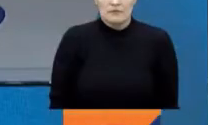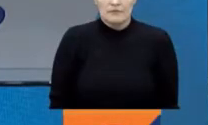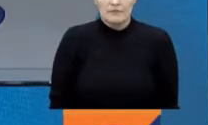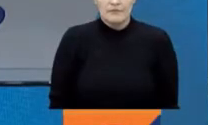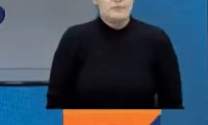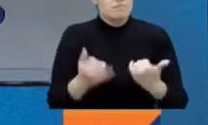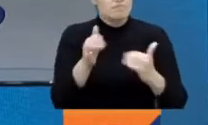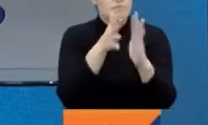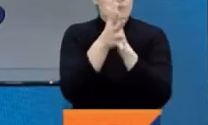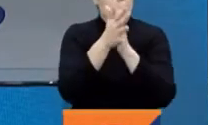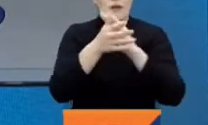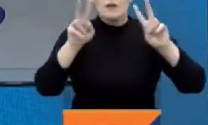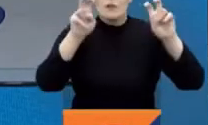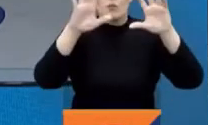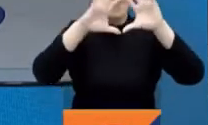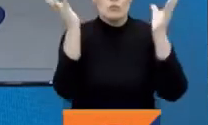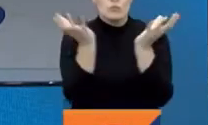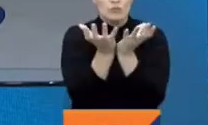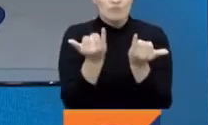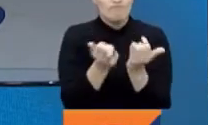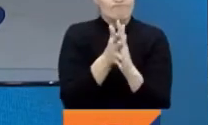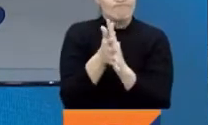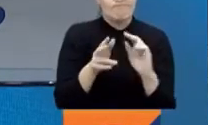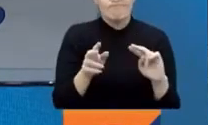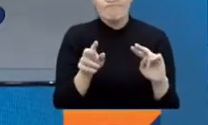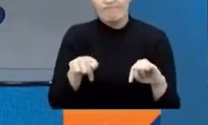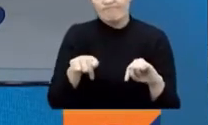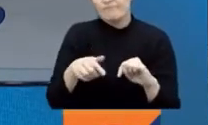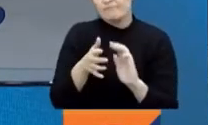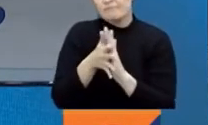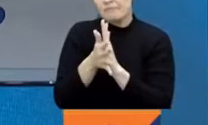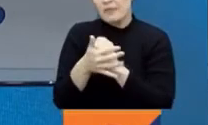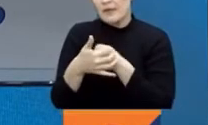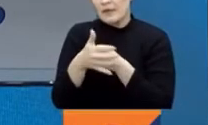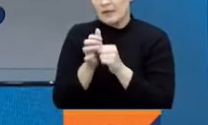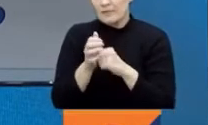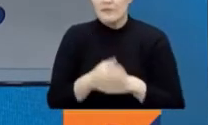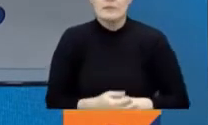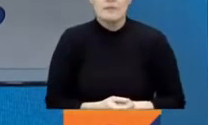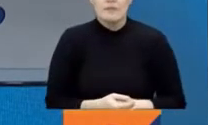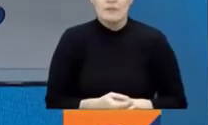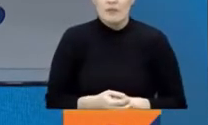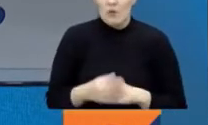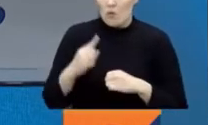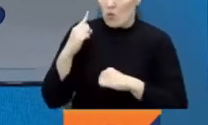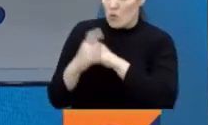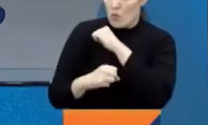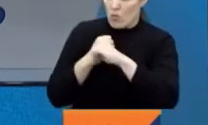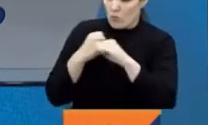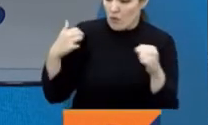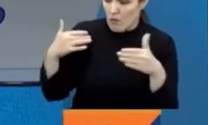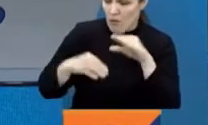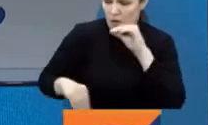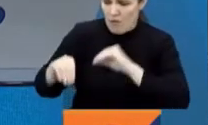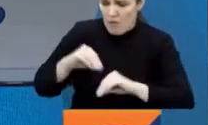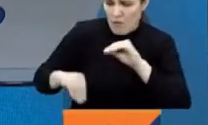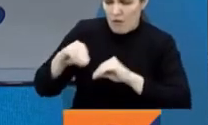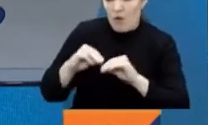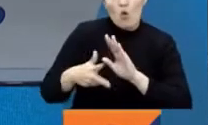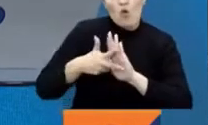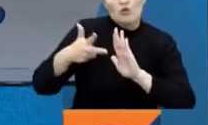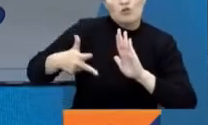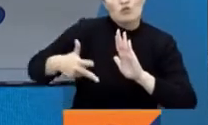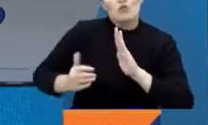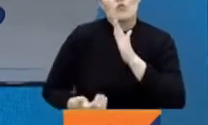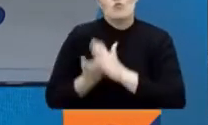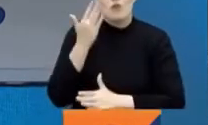Momento para la información del mundo en RTVC Noticias. Después de un año de trabajo en el que la Convención Constitucional Chilena redactó el